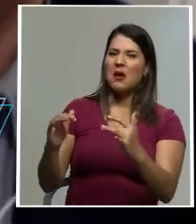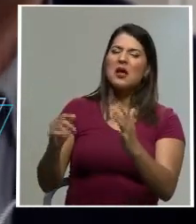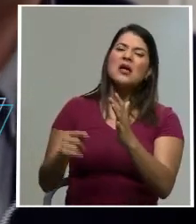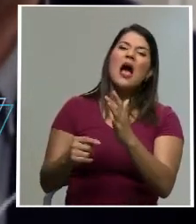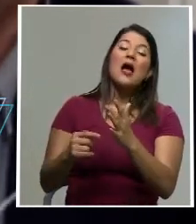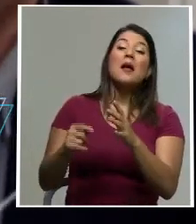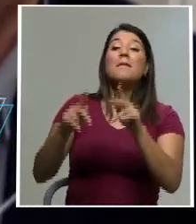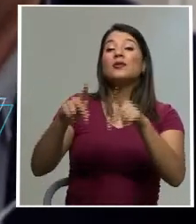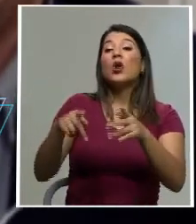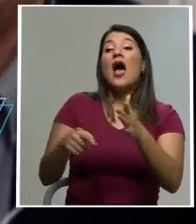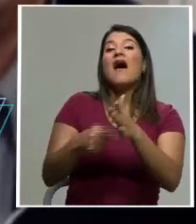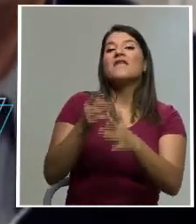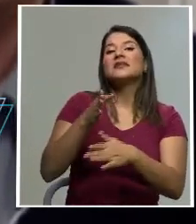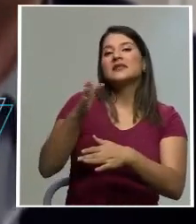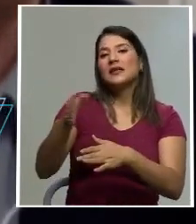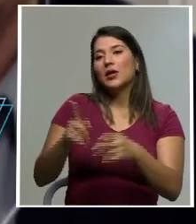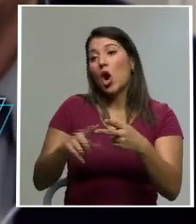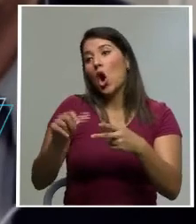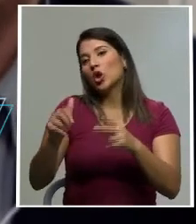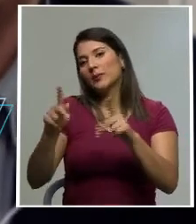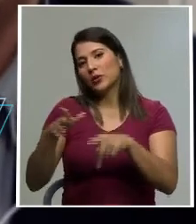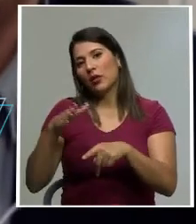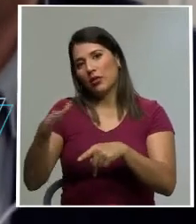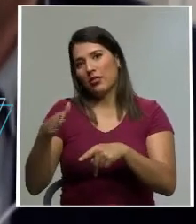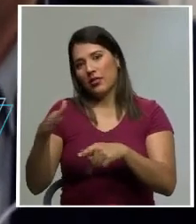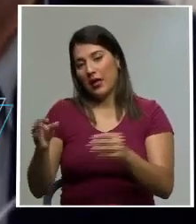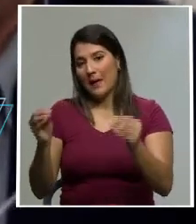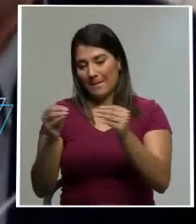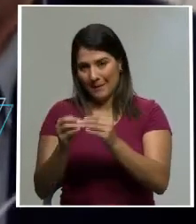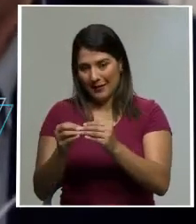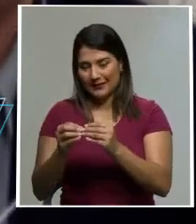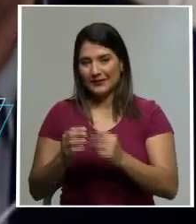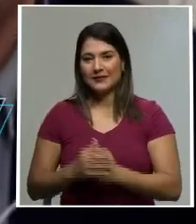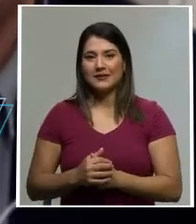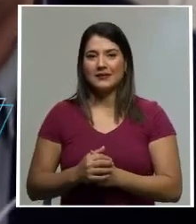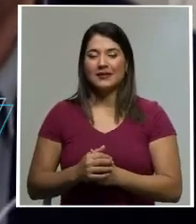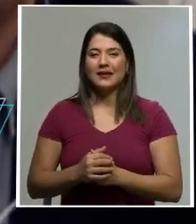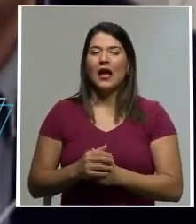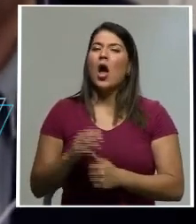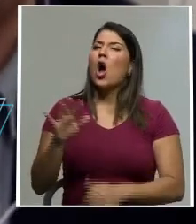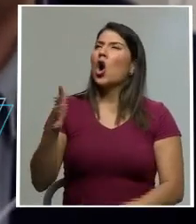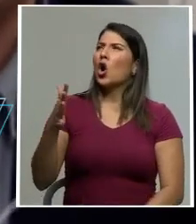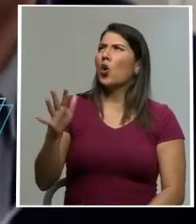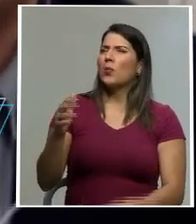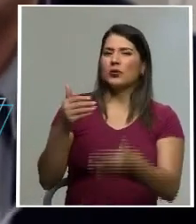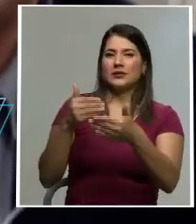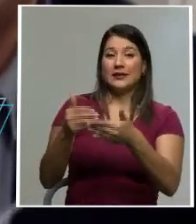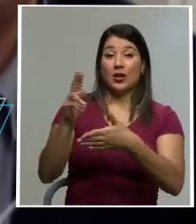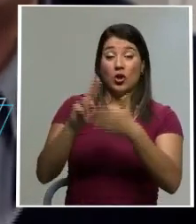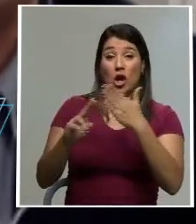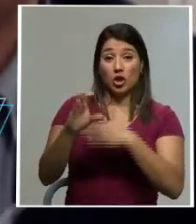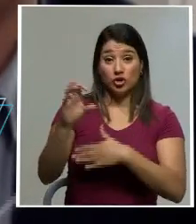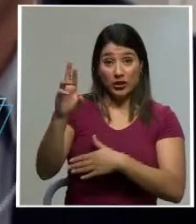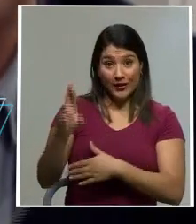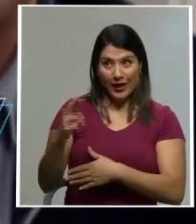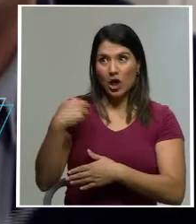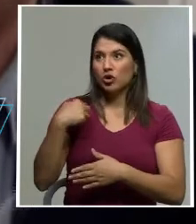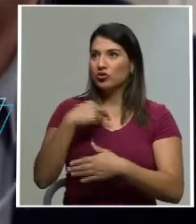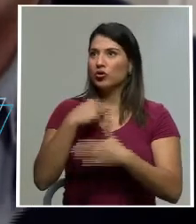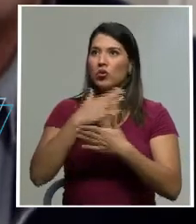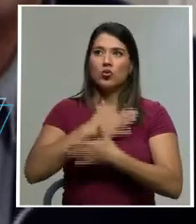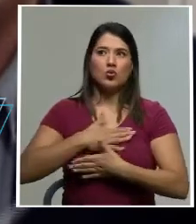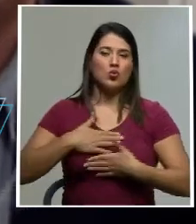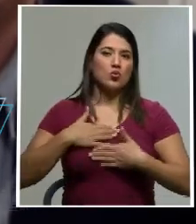otros que éramos más fijos. Eh, Era ahí por la Universidad de Costa Rica, la pasábamos muy